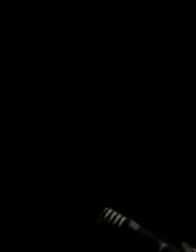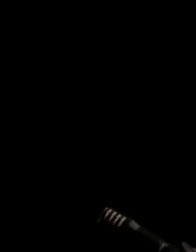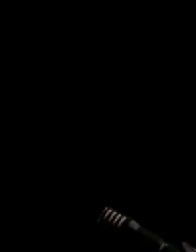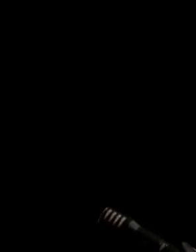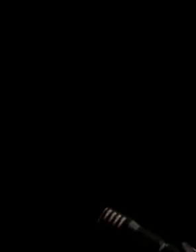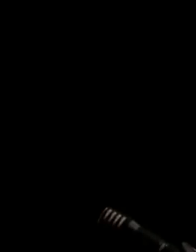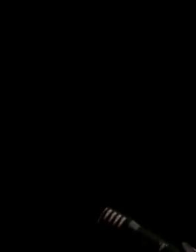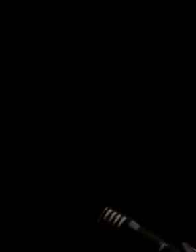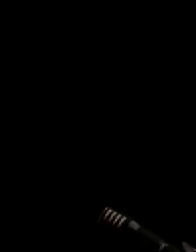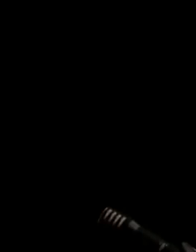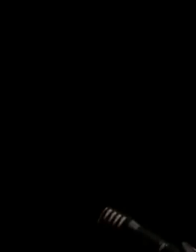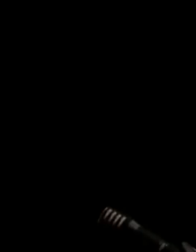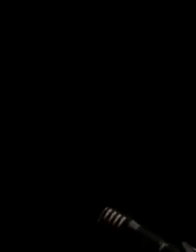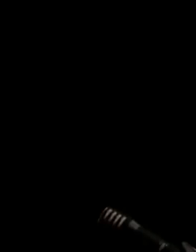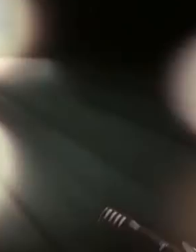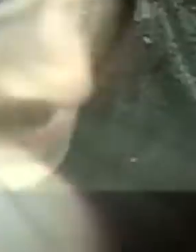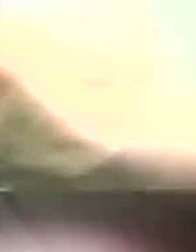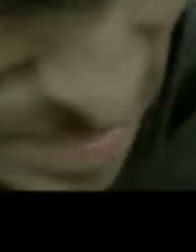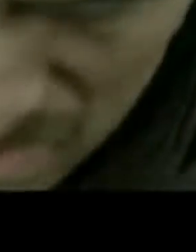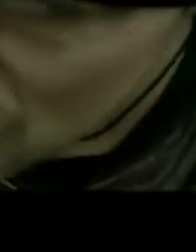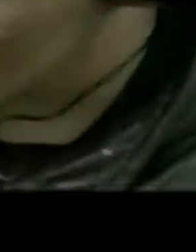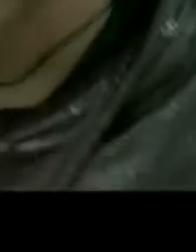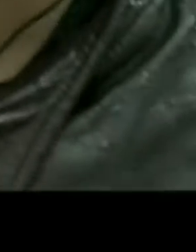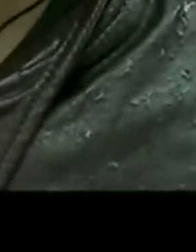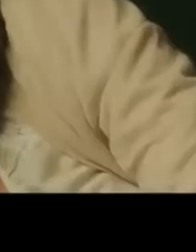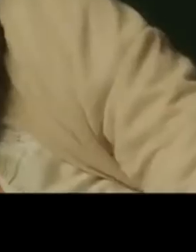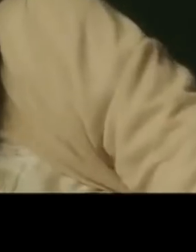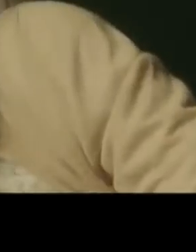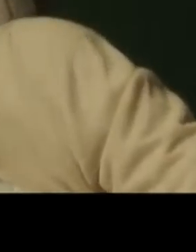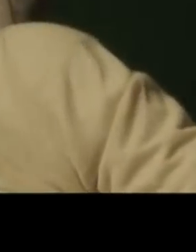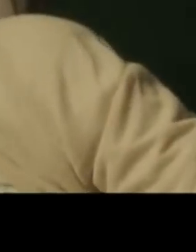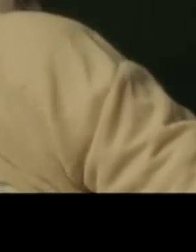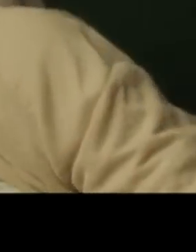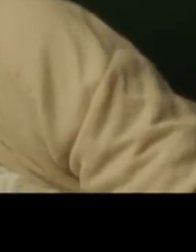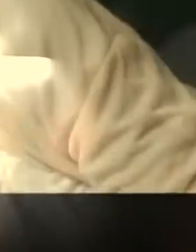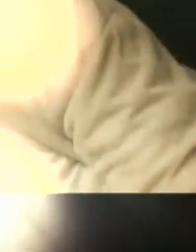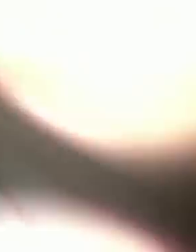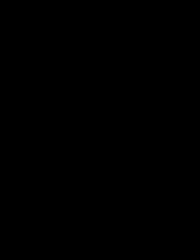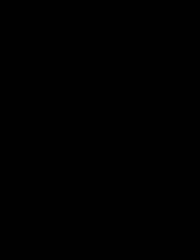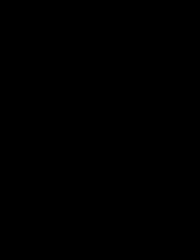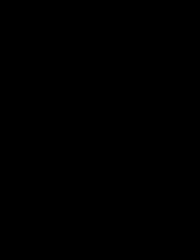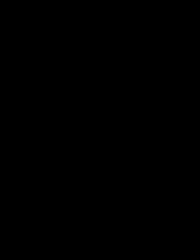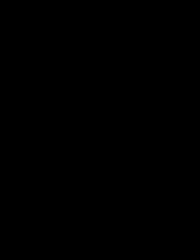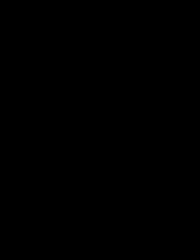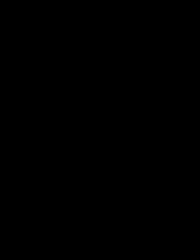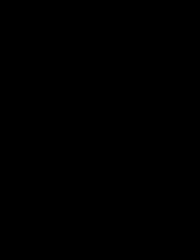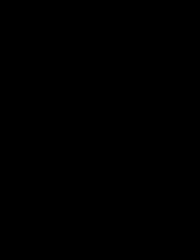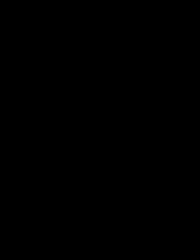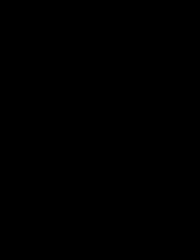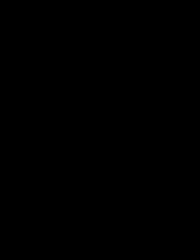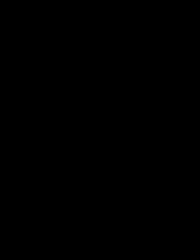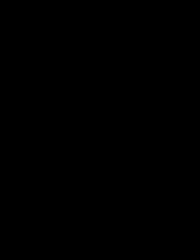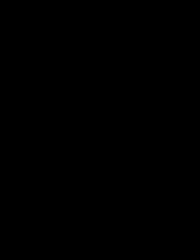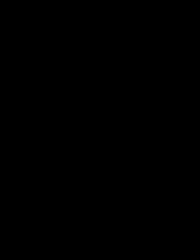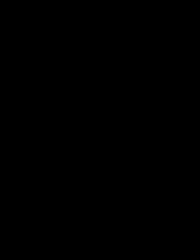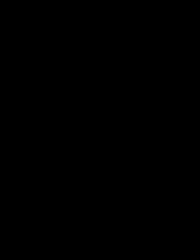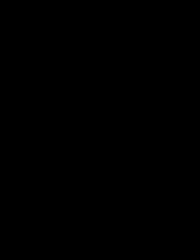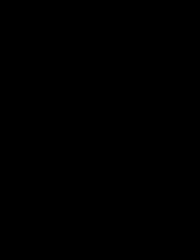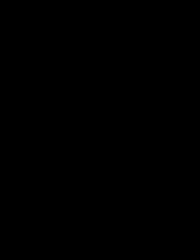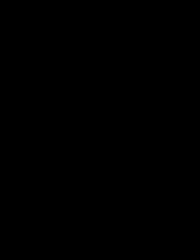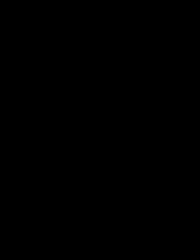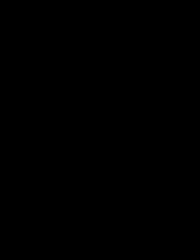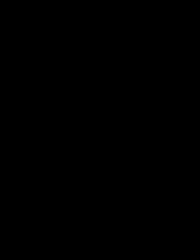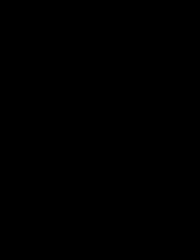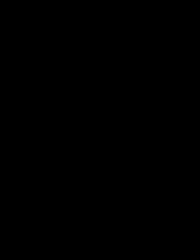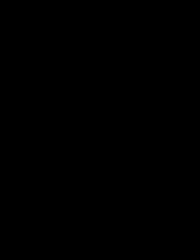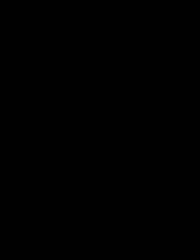hubiera gustado estudiar es arqueología. Decidieron que su vida era en el escenario. Es como si agarrara un lazo alrededor del